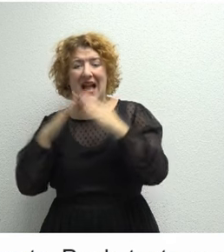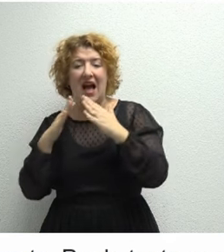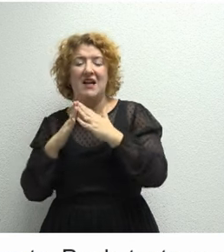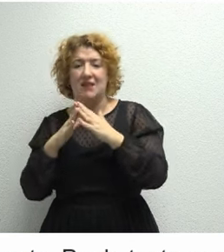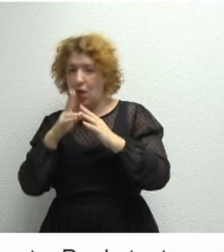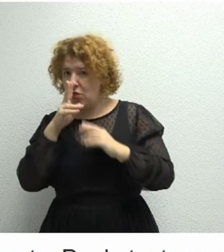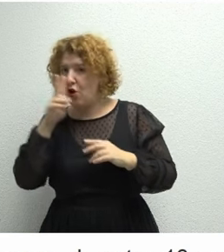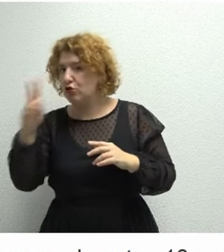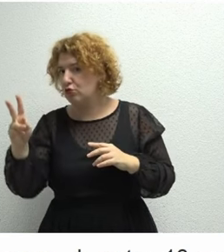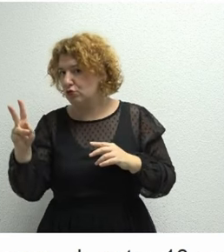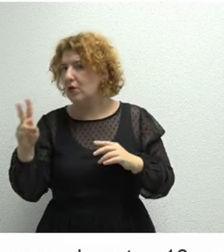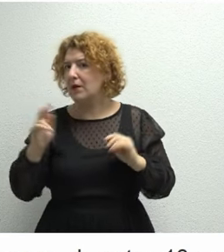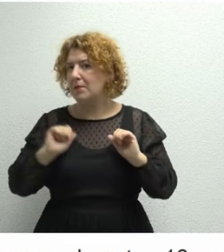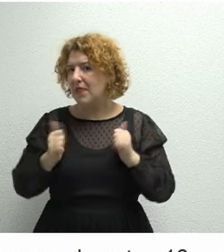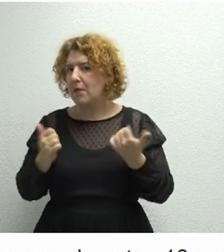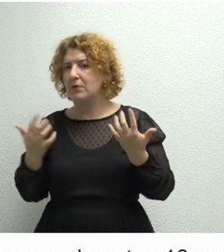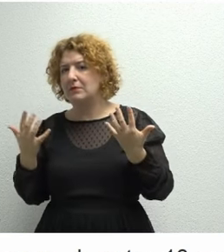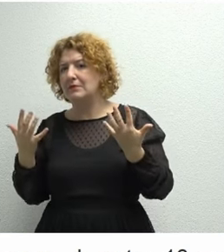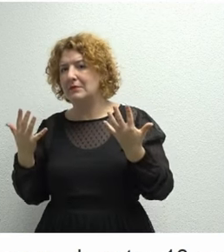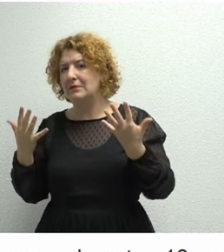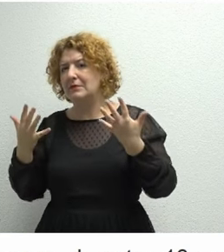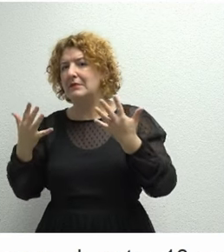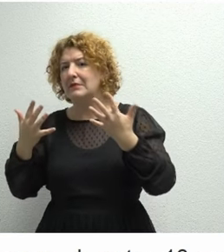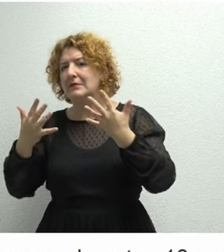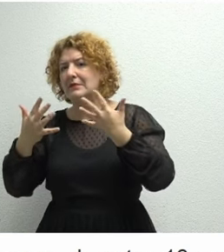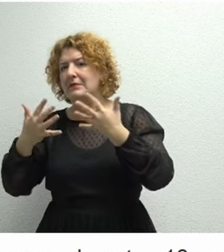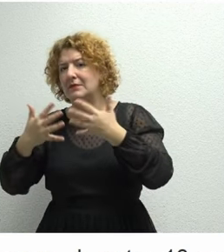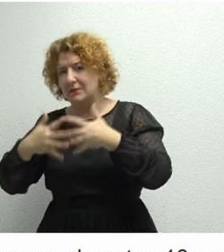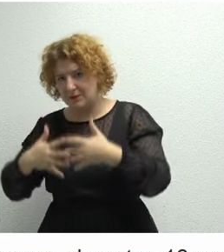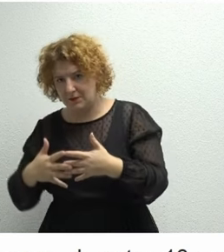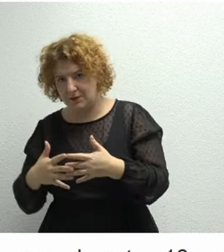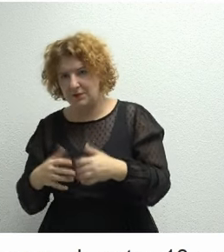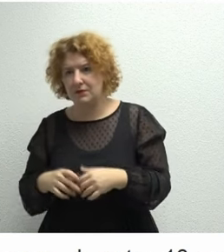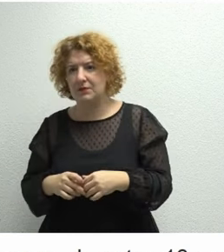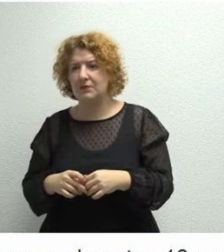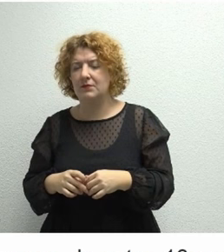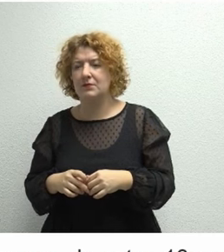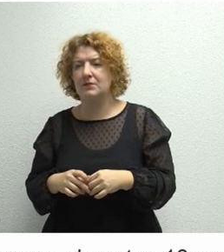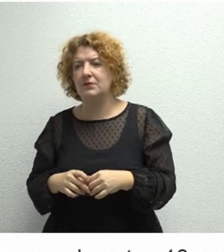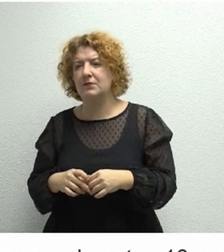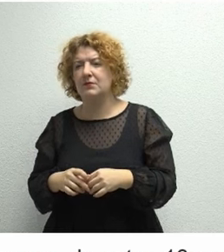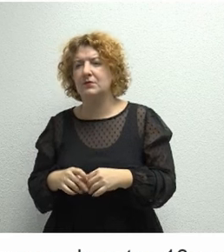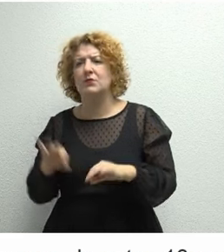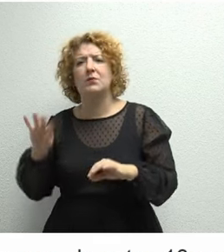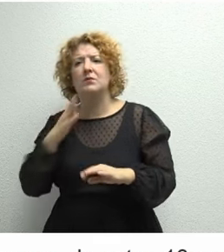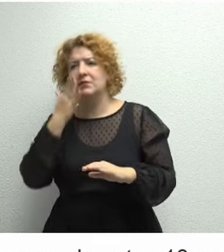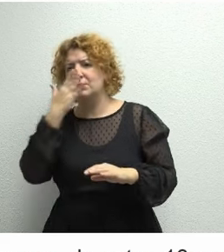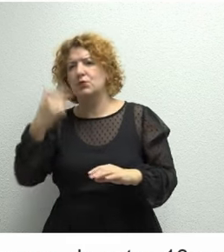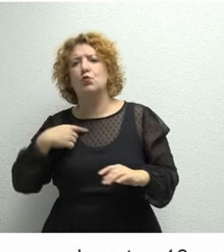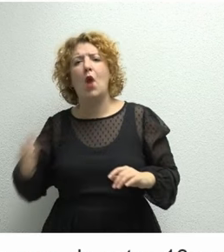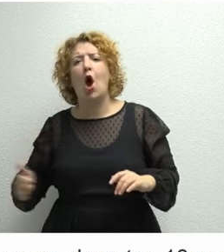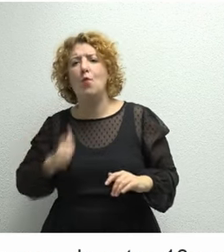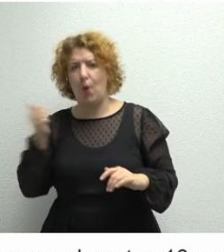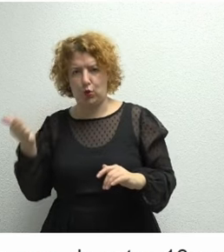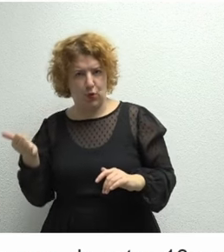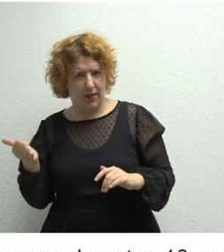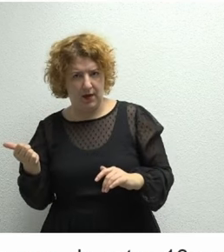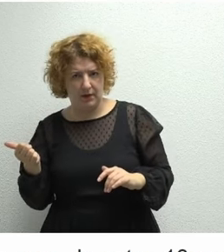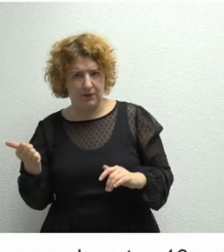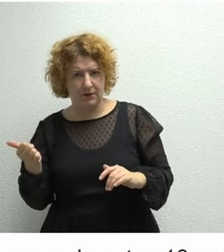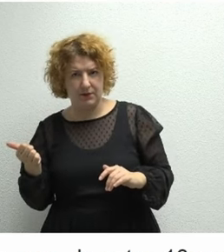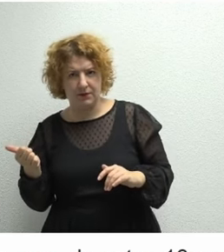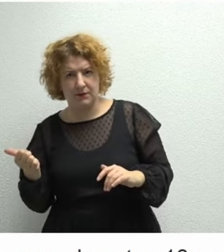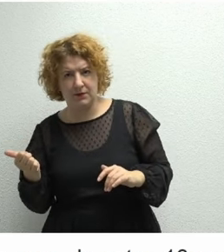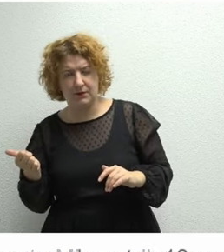Estamos en ese engranaje y pero sí que es verdad que está está siendo una oportunidad para asentar todo lo que estábamos